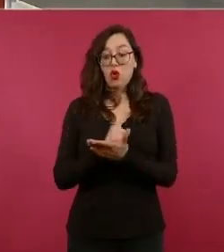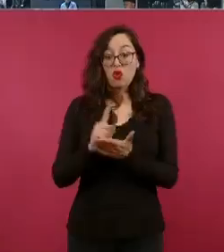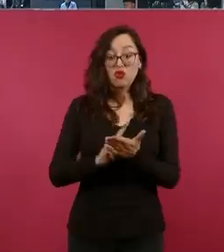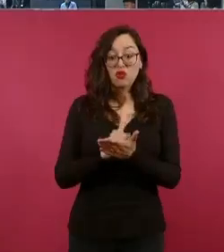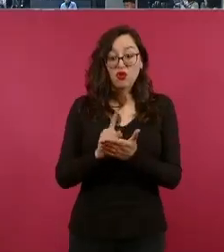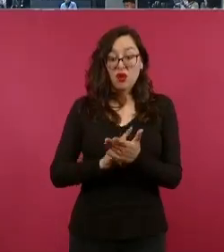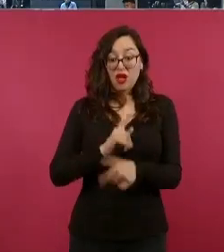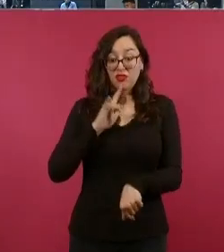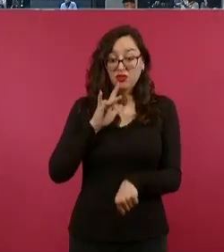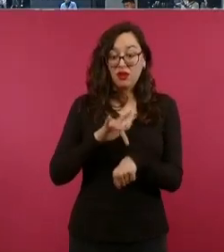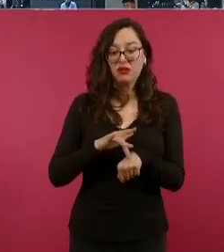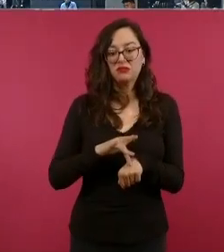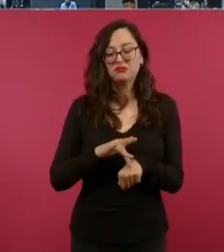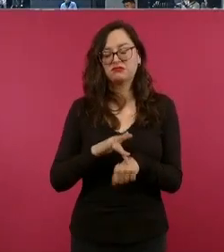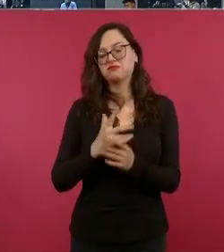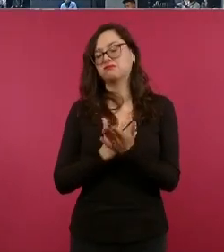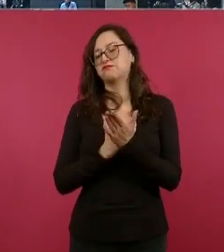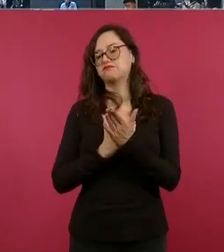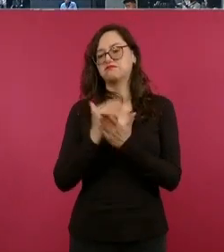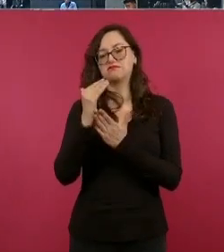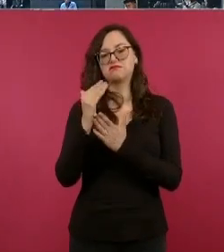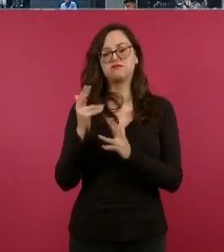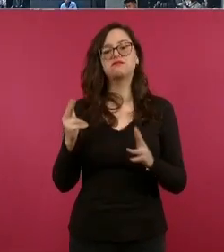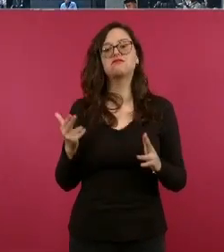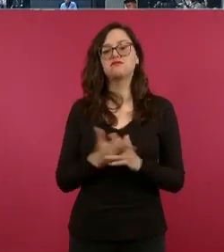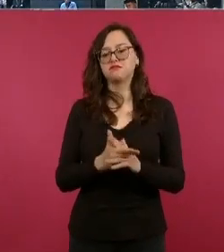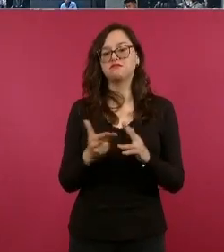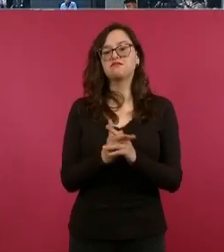Entonces, cuidar